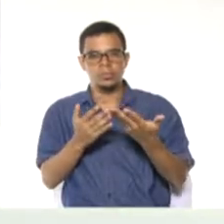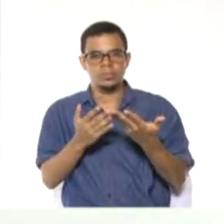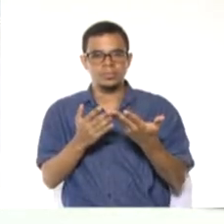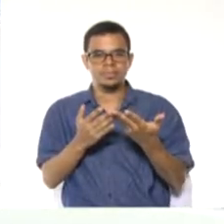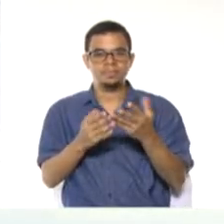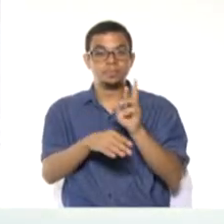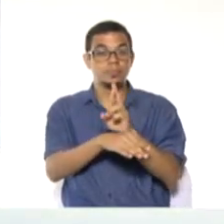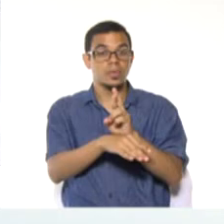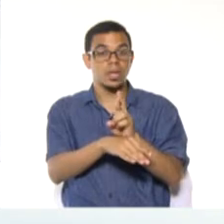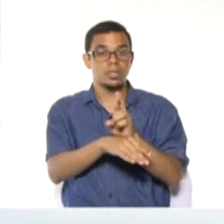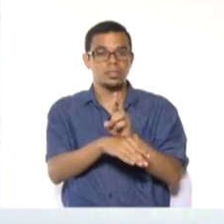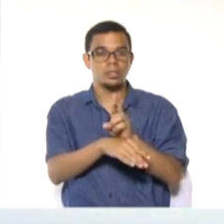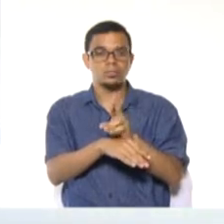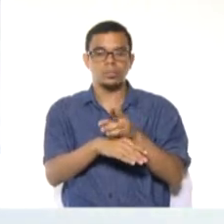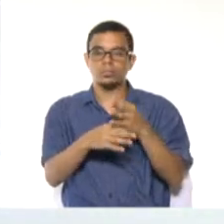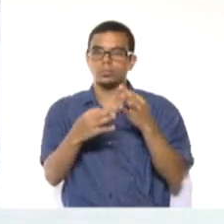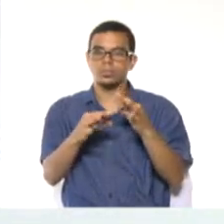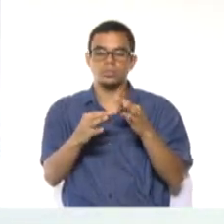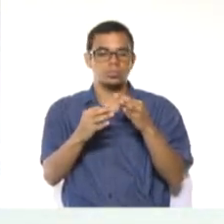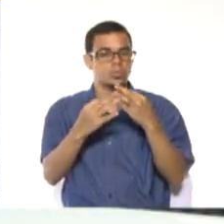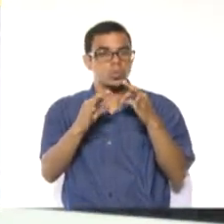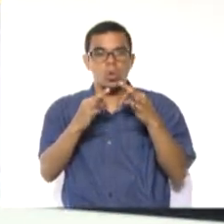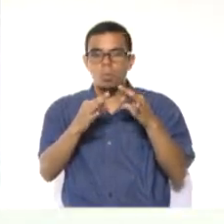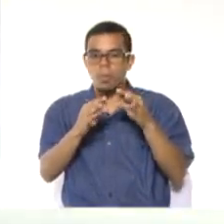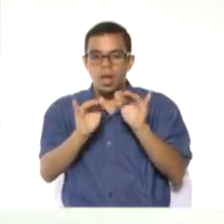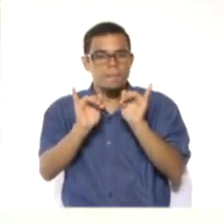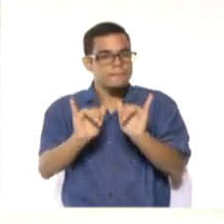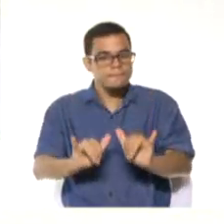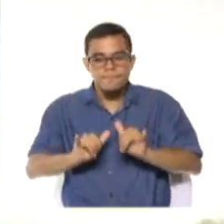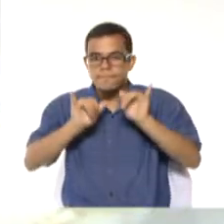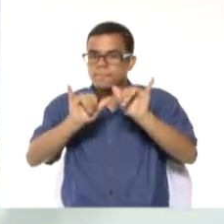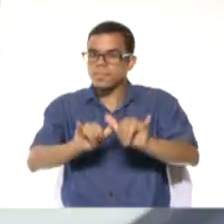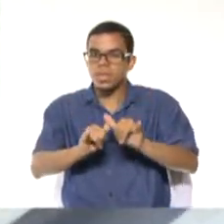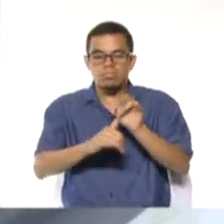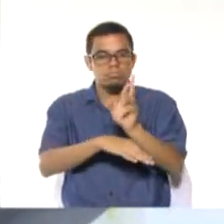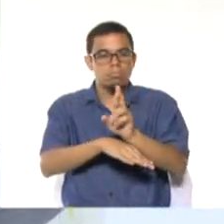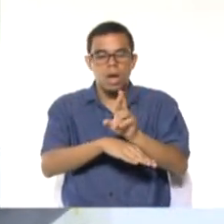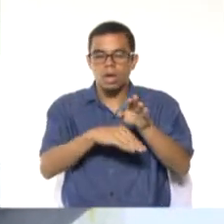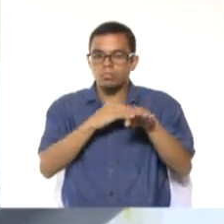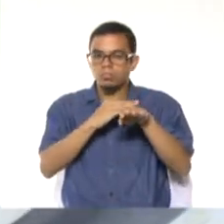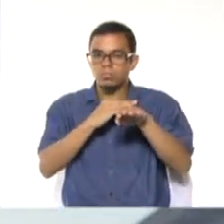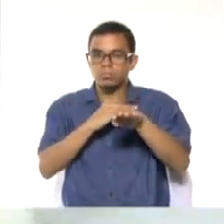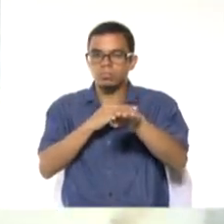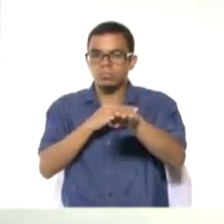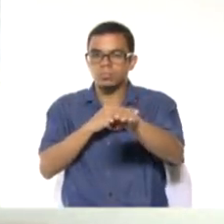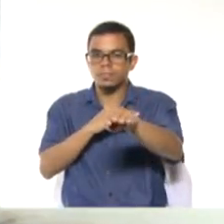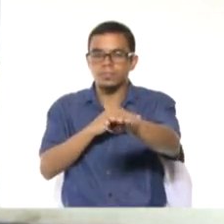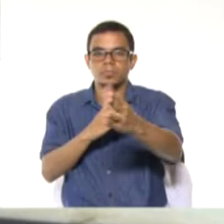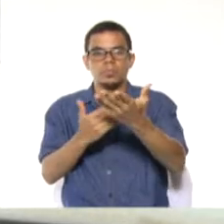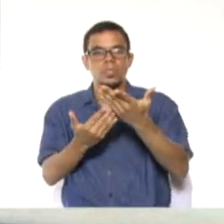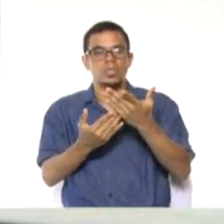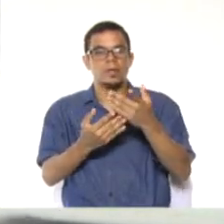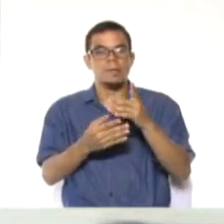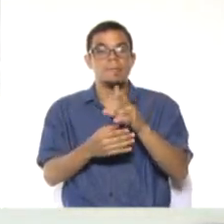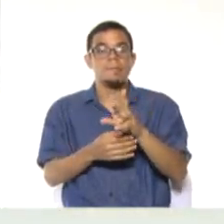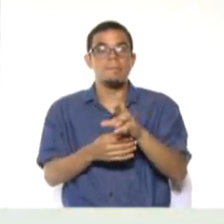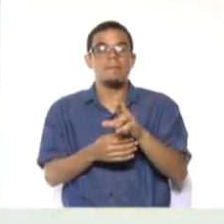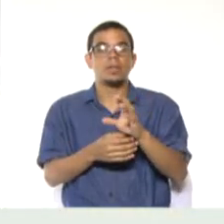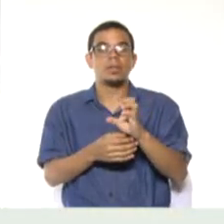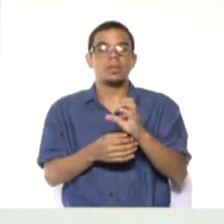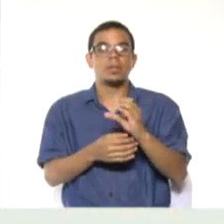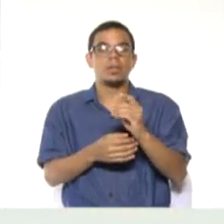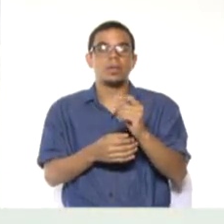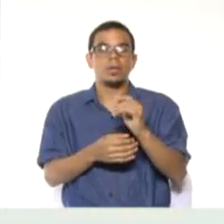la rapidez es constante, no hay cambio de velocidad. Cuando hablo de un movimiento rectilíneo